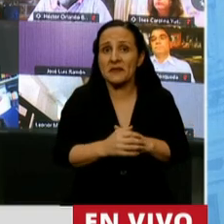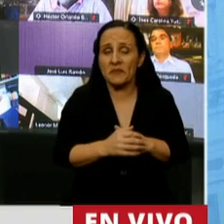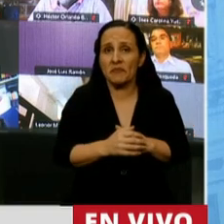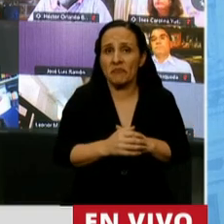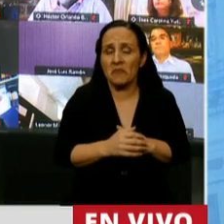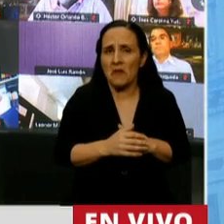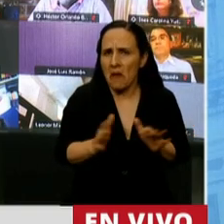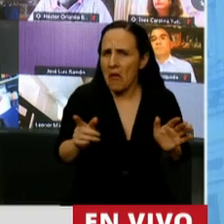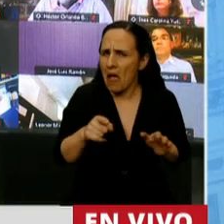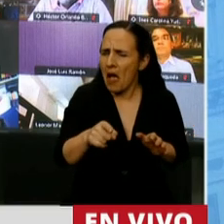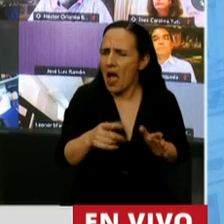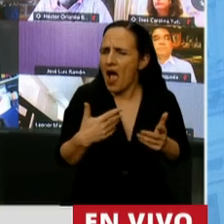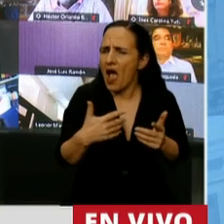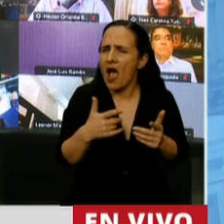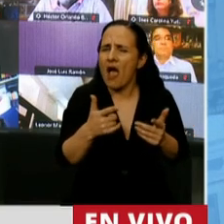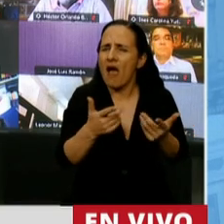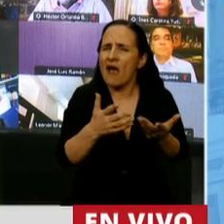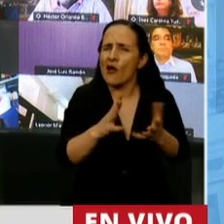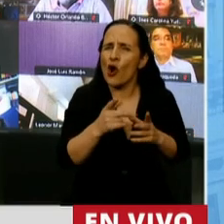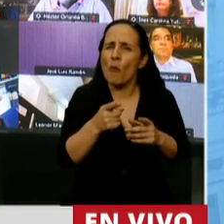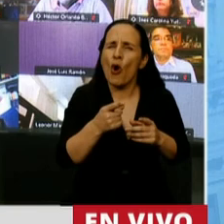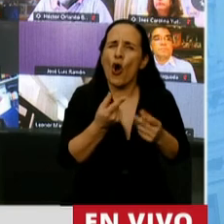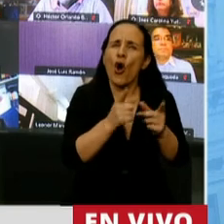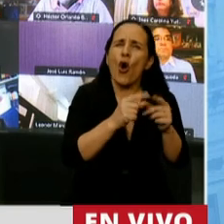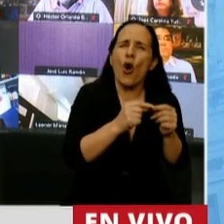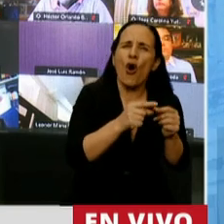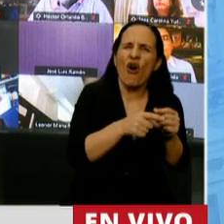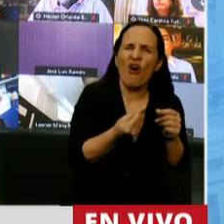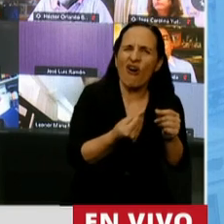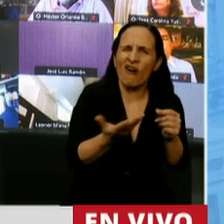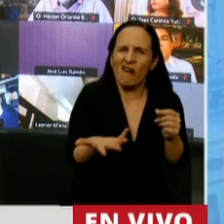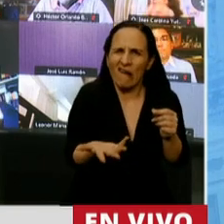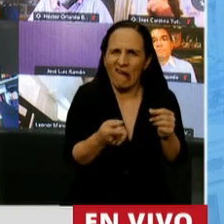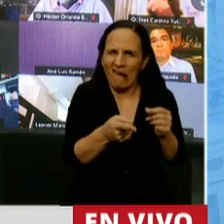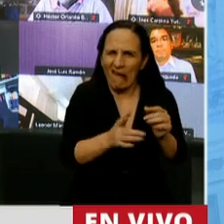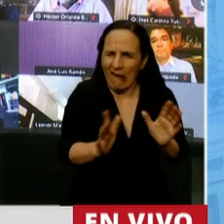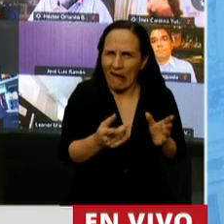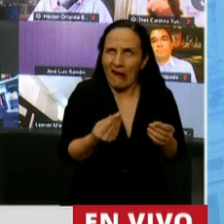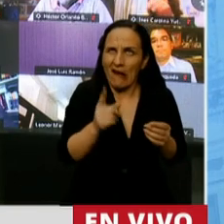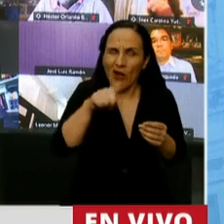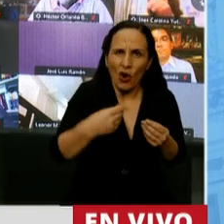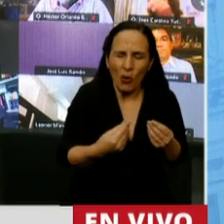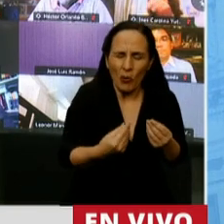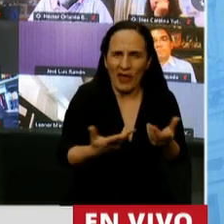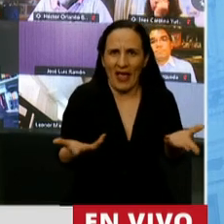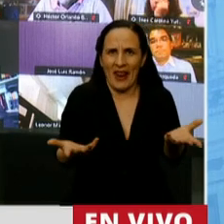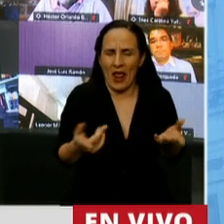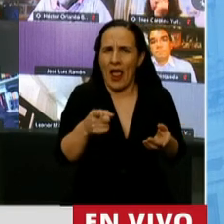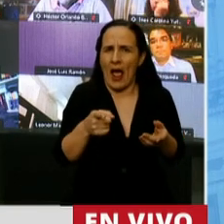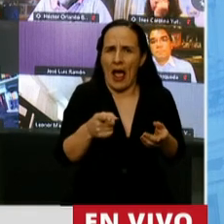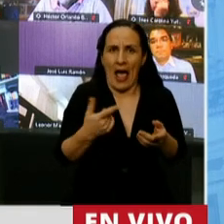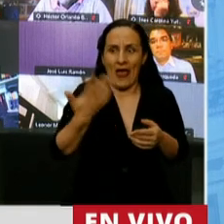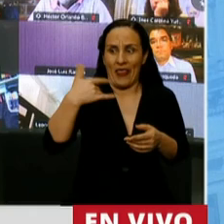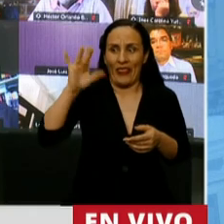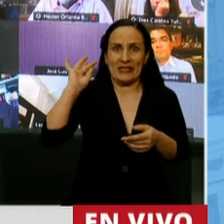bueno que es una cotización ilegal bueno pero el presupuesto también el dólar de diciembre